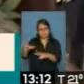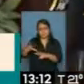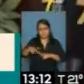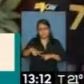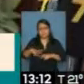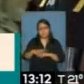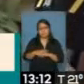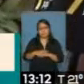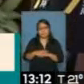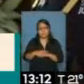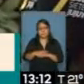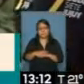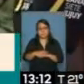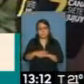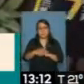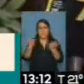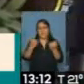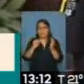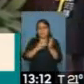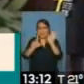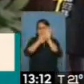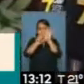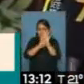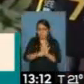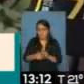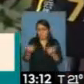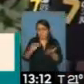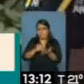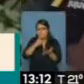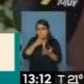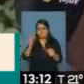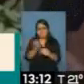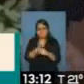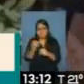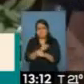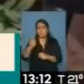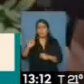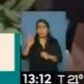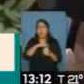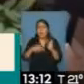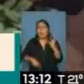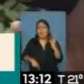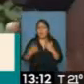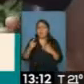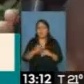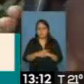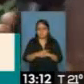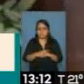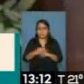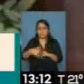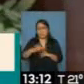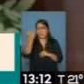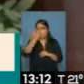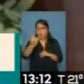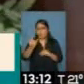también otras leyes que estarían ya en condiciones de aprobarse. ¿Cuáles serían dentro del orden del día que han previsto para el